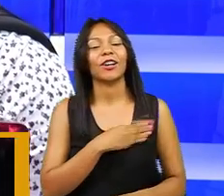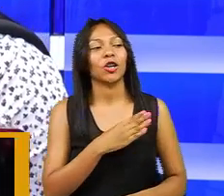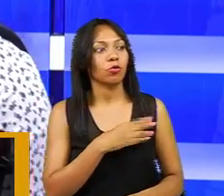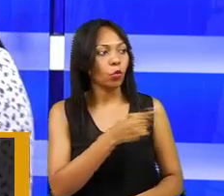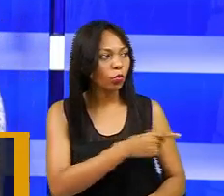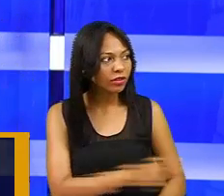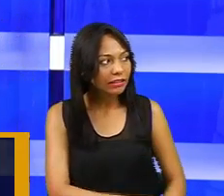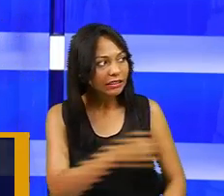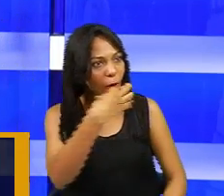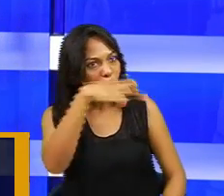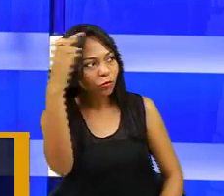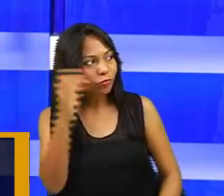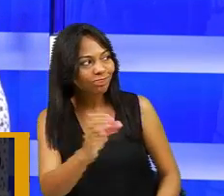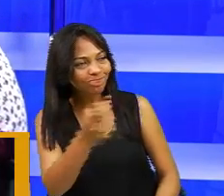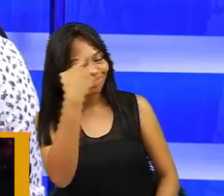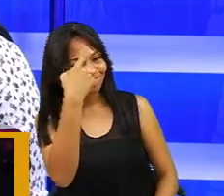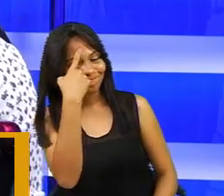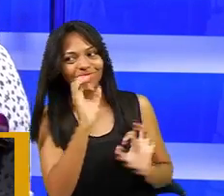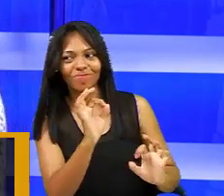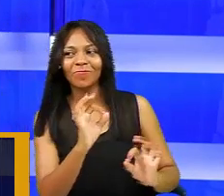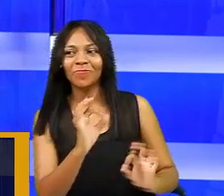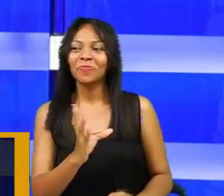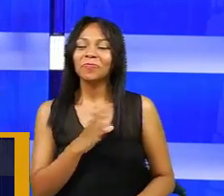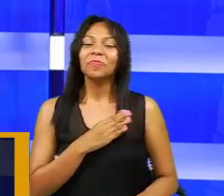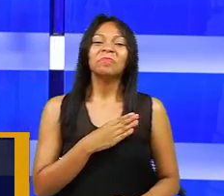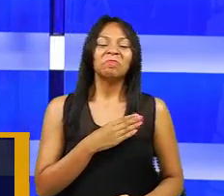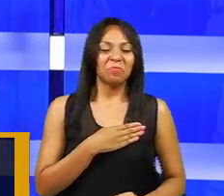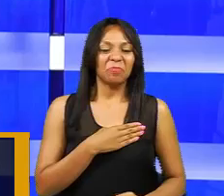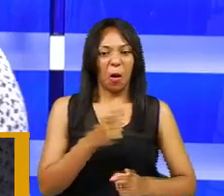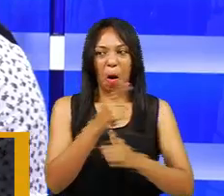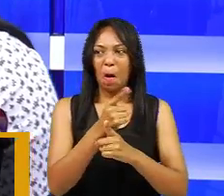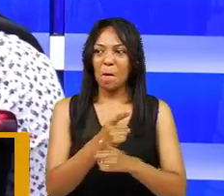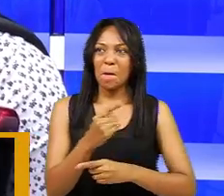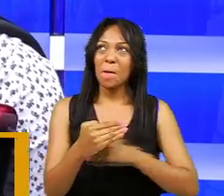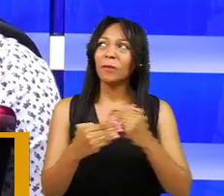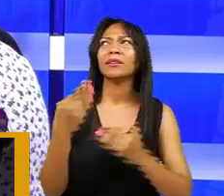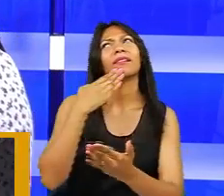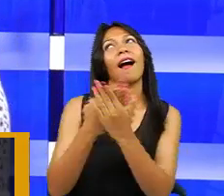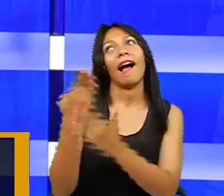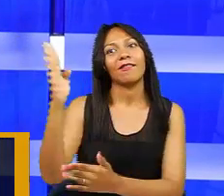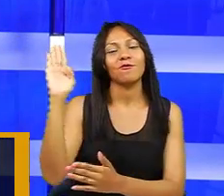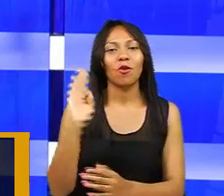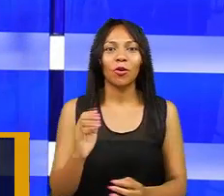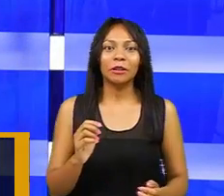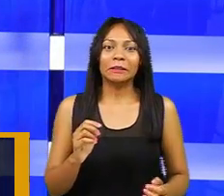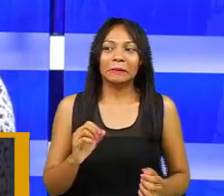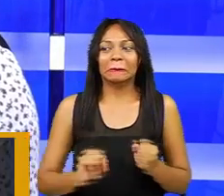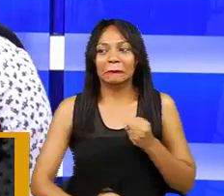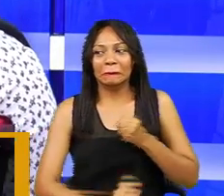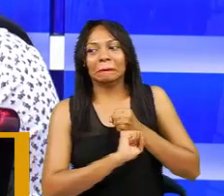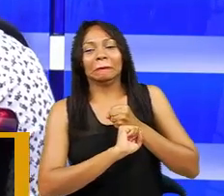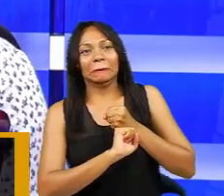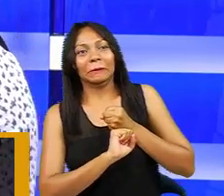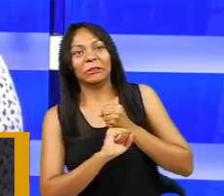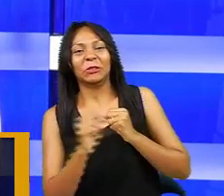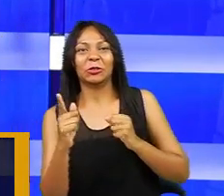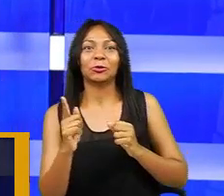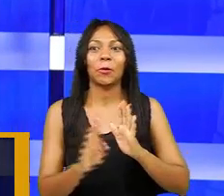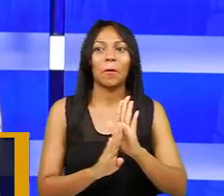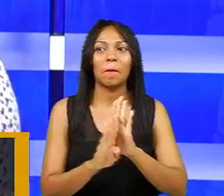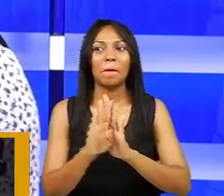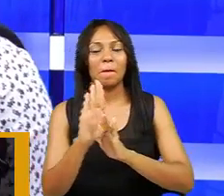Poncho Zuleta, pienso que las cosas se me van dando, gracias a Dios, ya voy un poco más consolidado en la parte comercial. Y como